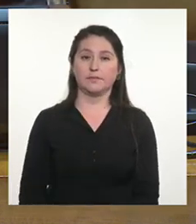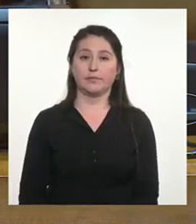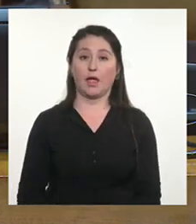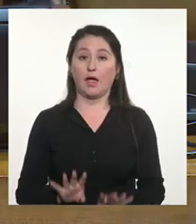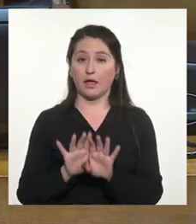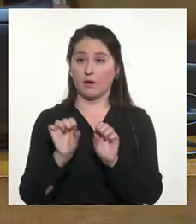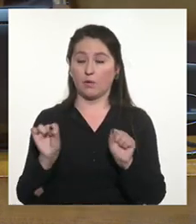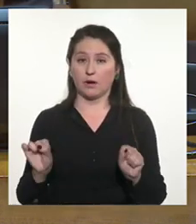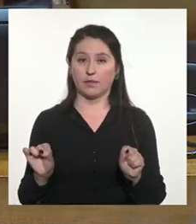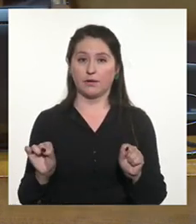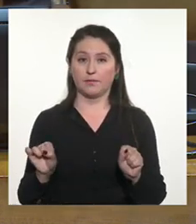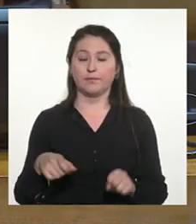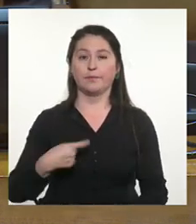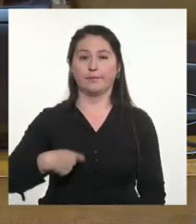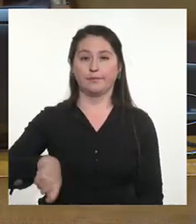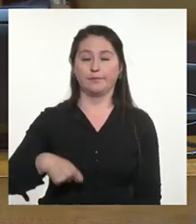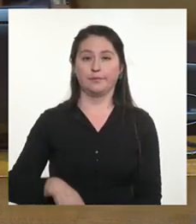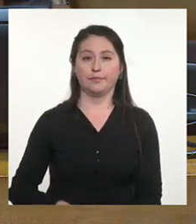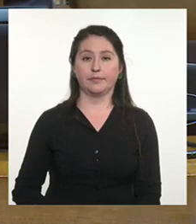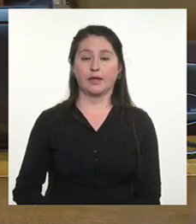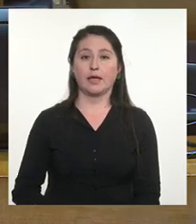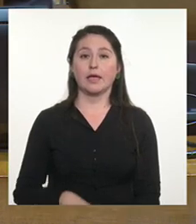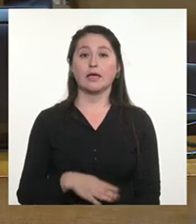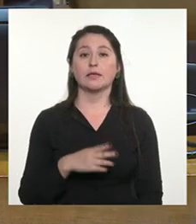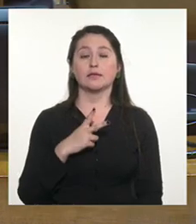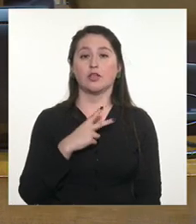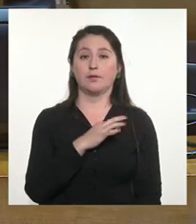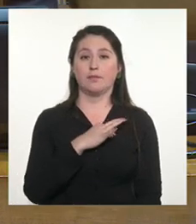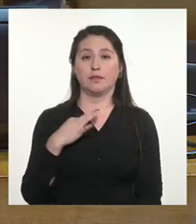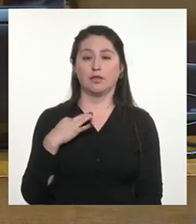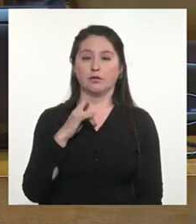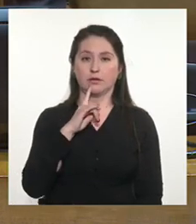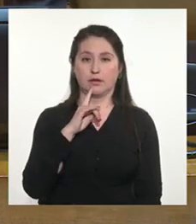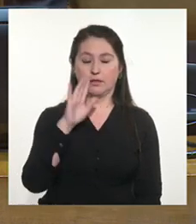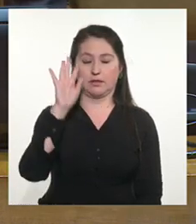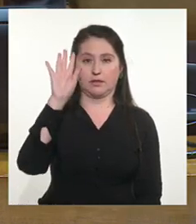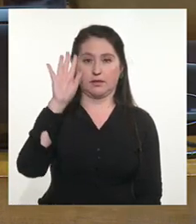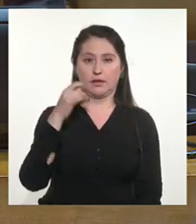acuerdo si el ministro tiene la palabra